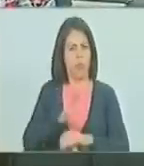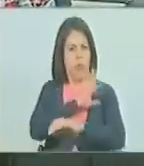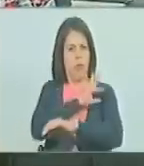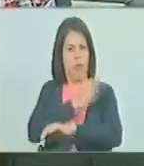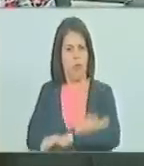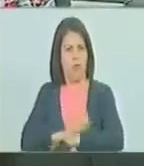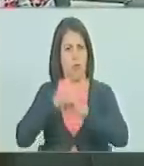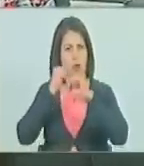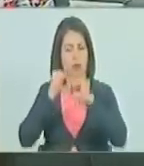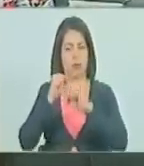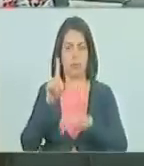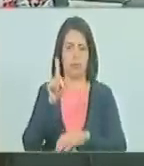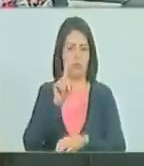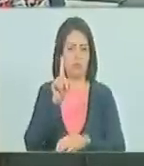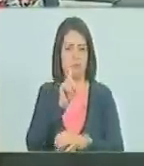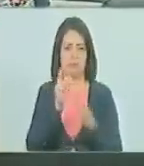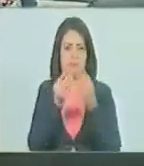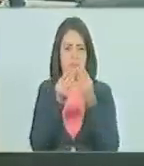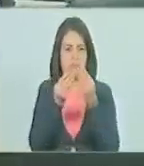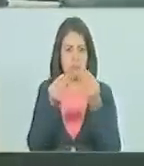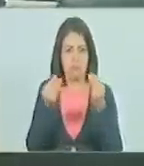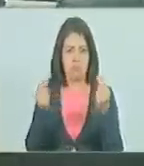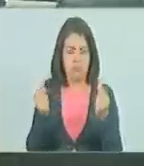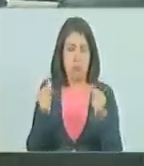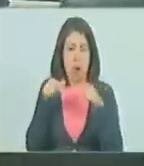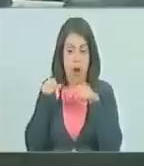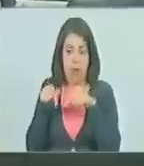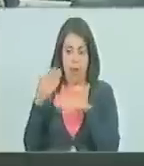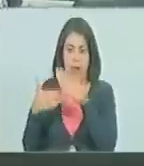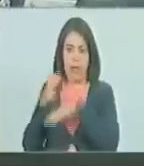fuerza, con mucha energía.